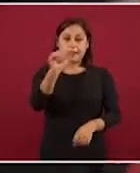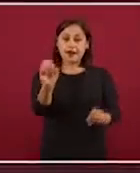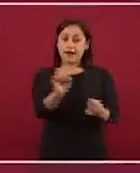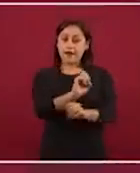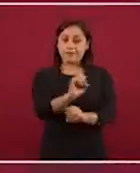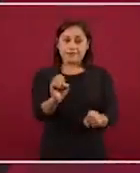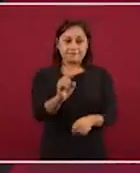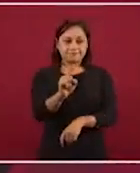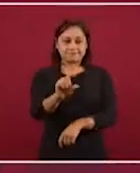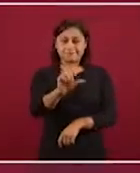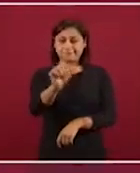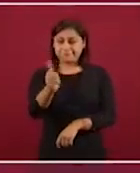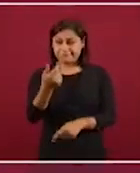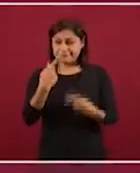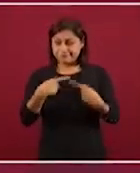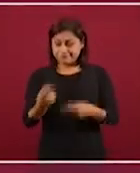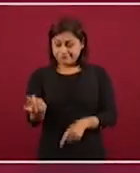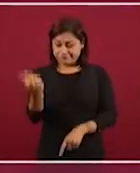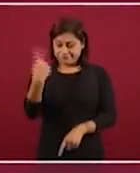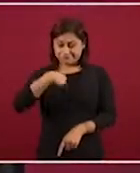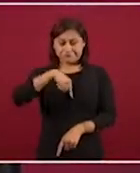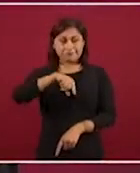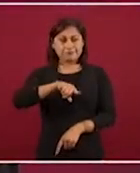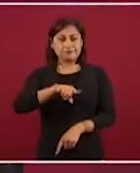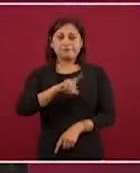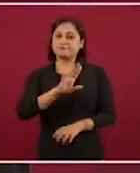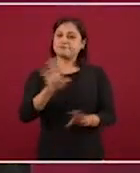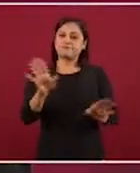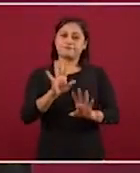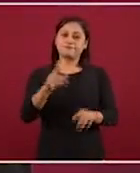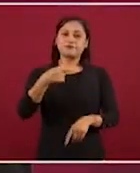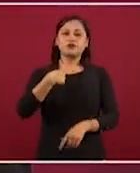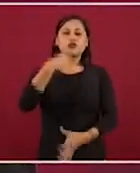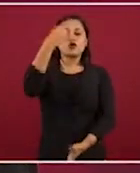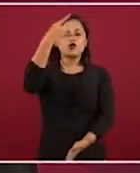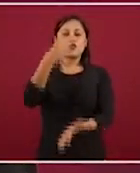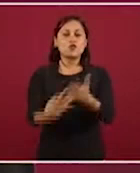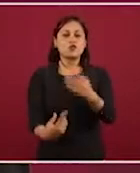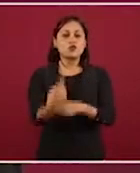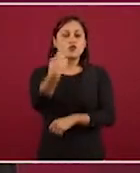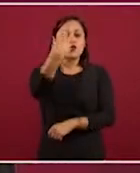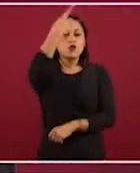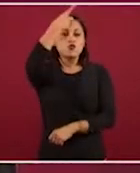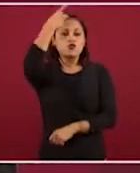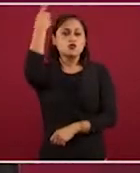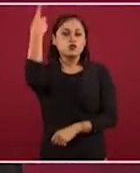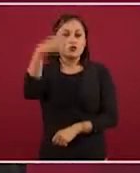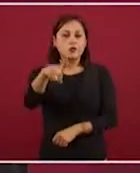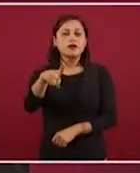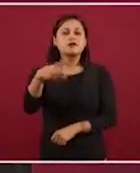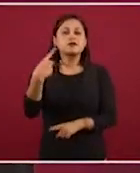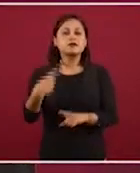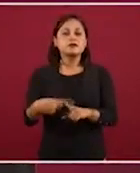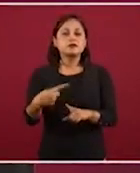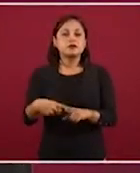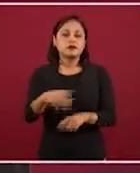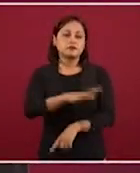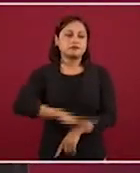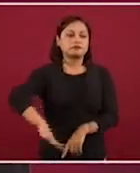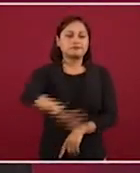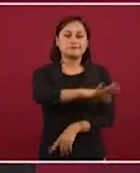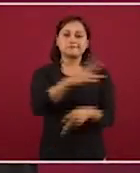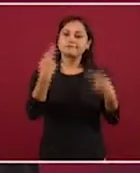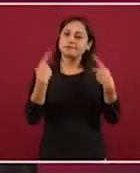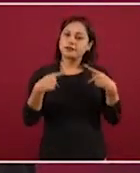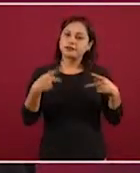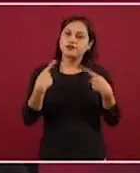uno solo, es el pueblo de México. Ese es mi ángel de la guarda